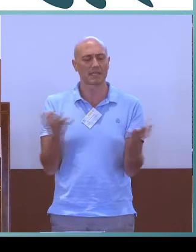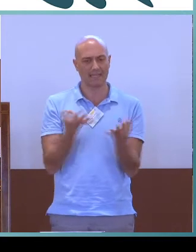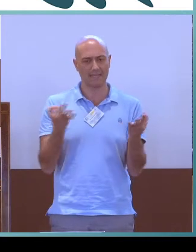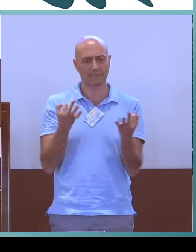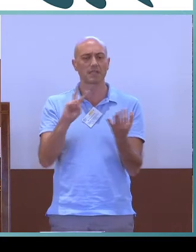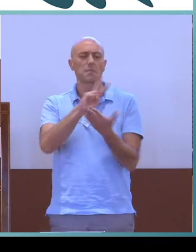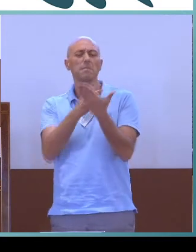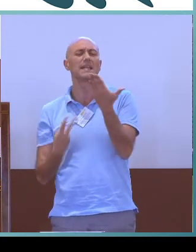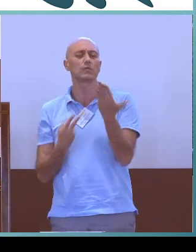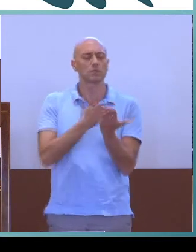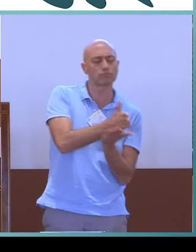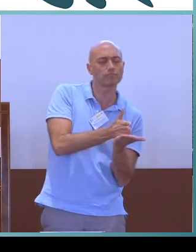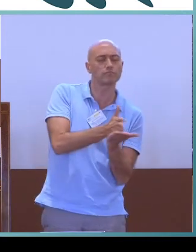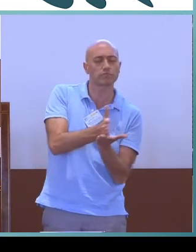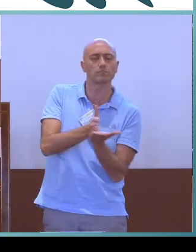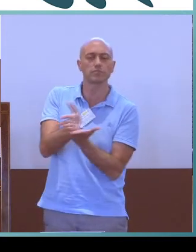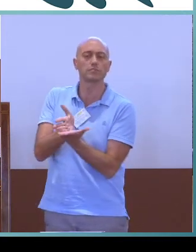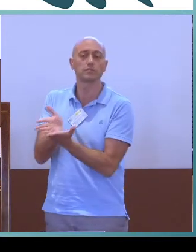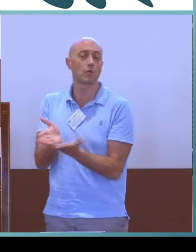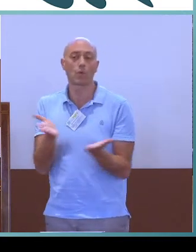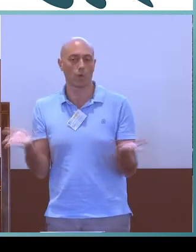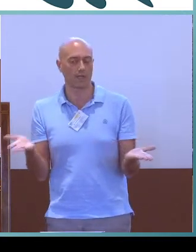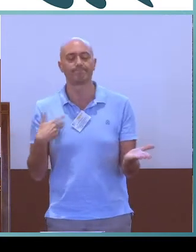de bilingüismos hay?